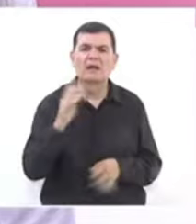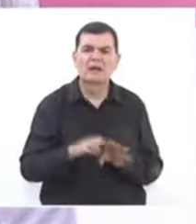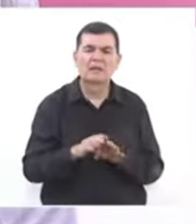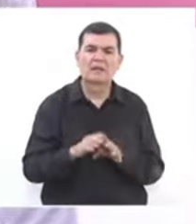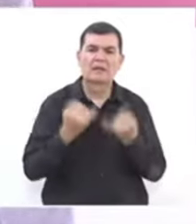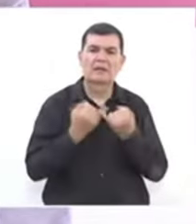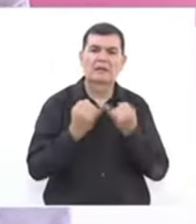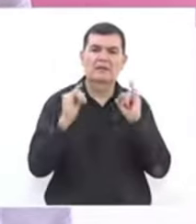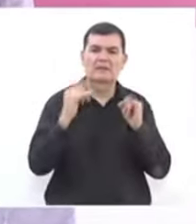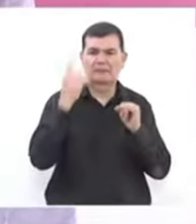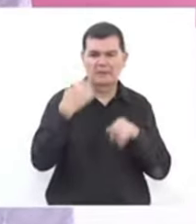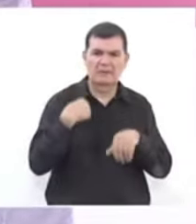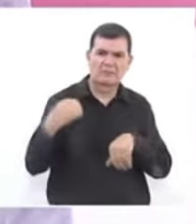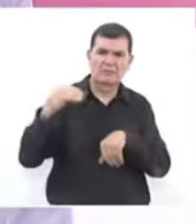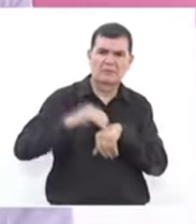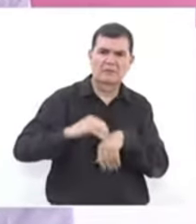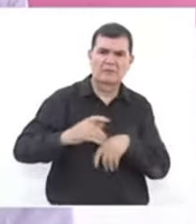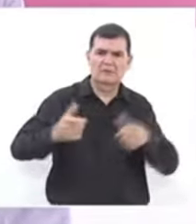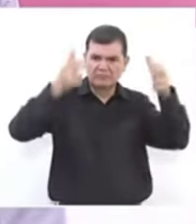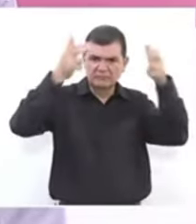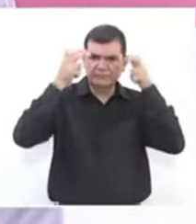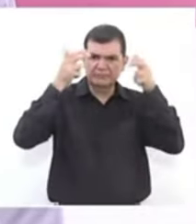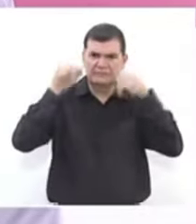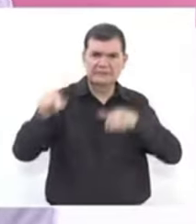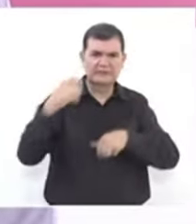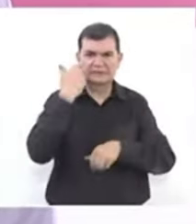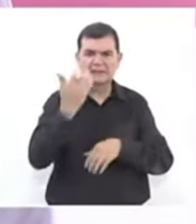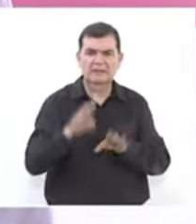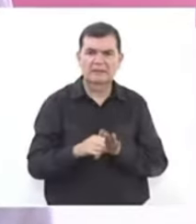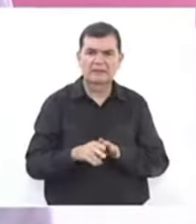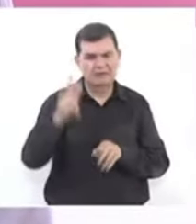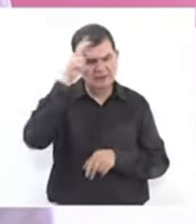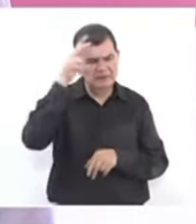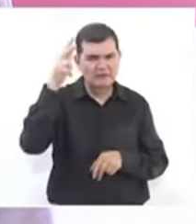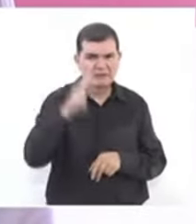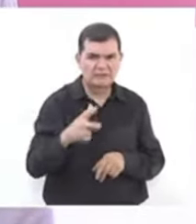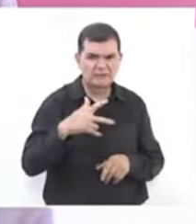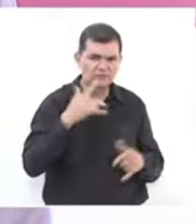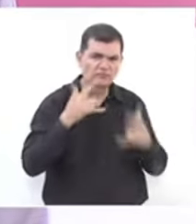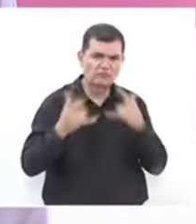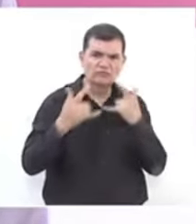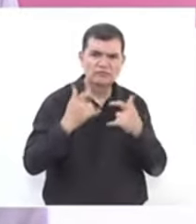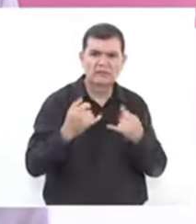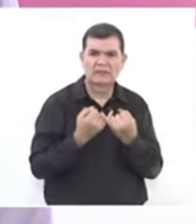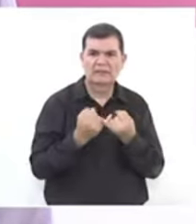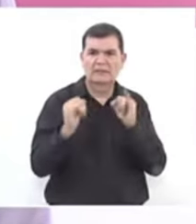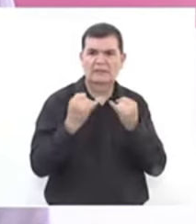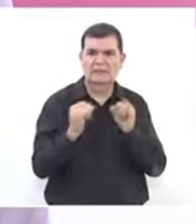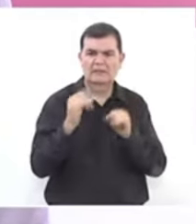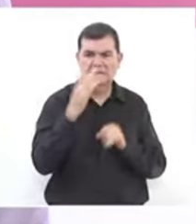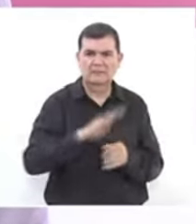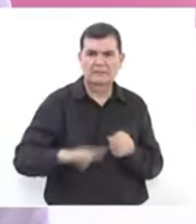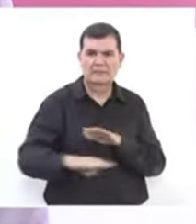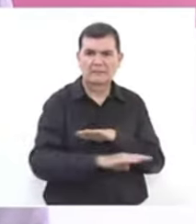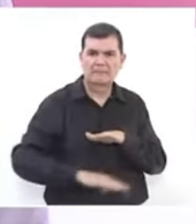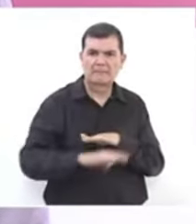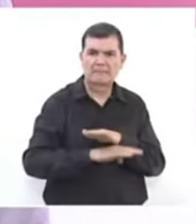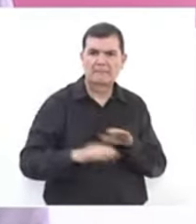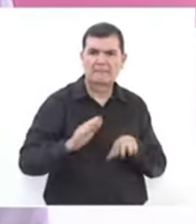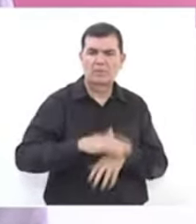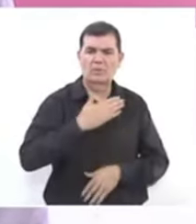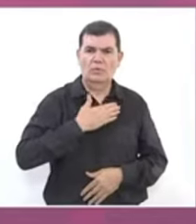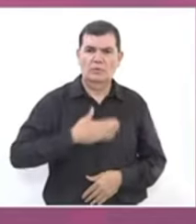independencia para ponerse la corona. Es correcto. Hidalgo, la historia de por la independencia, pero fundamentalmente por la